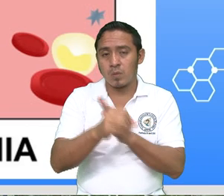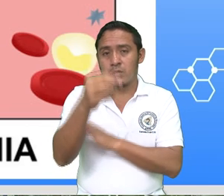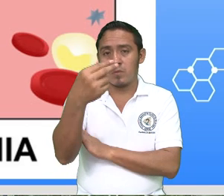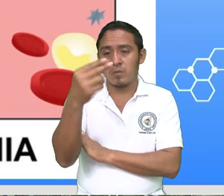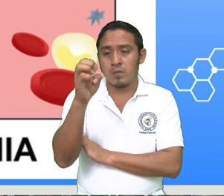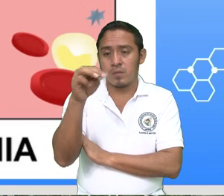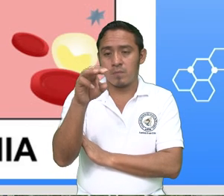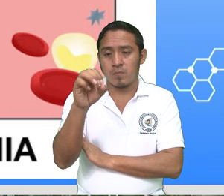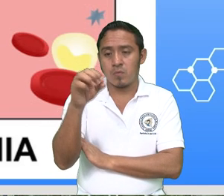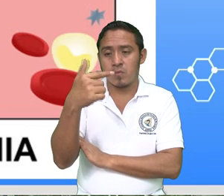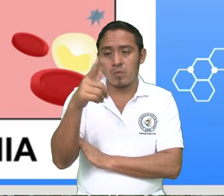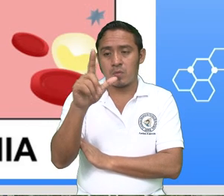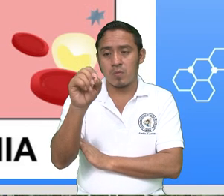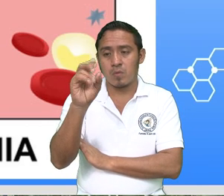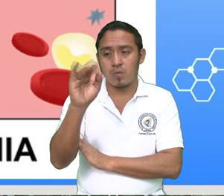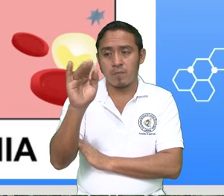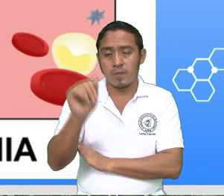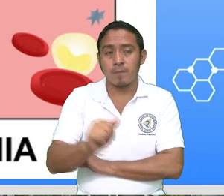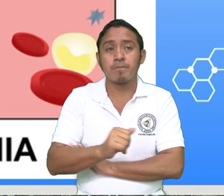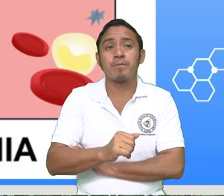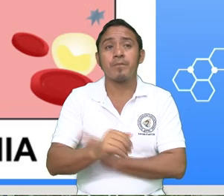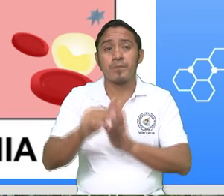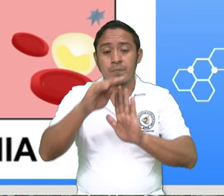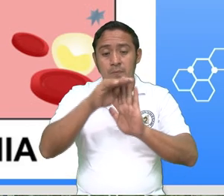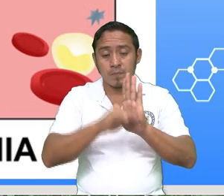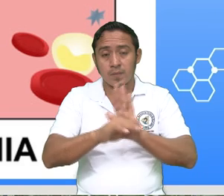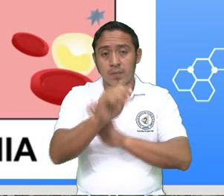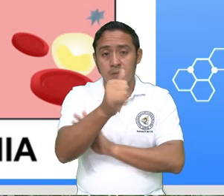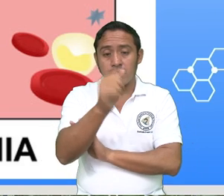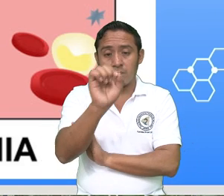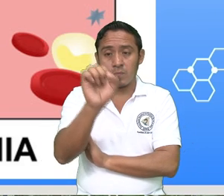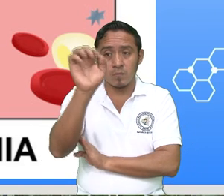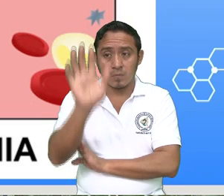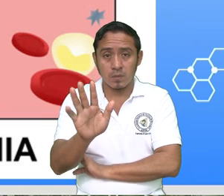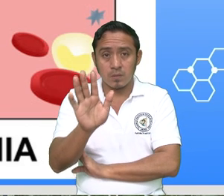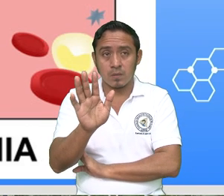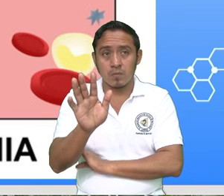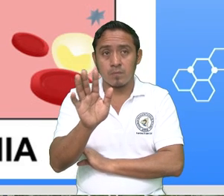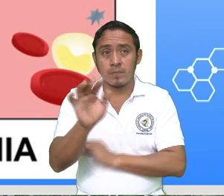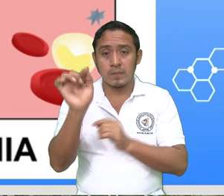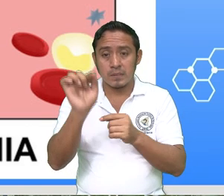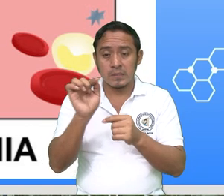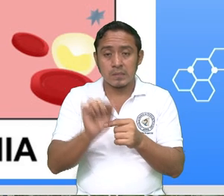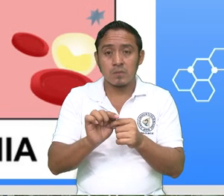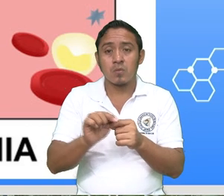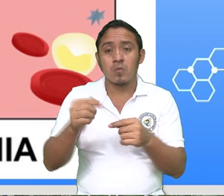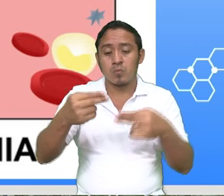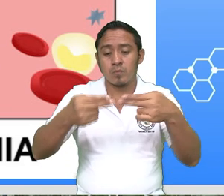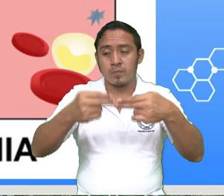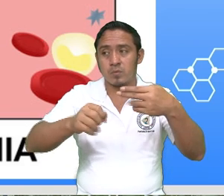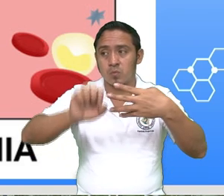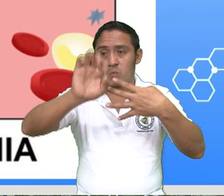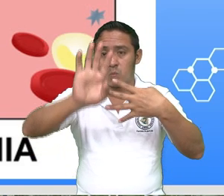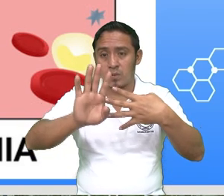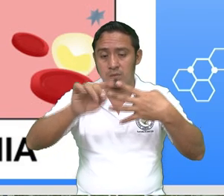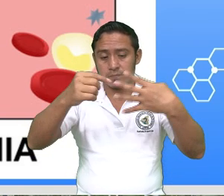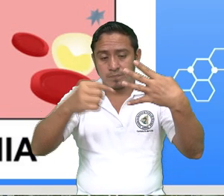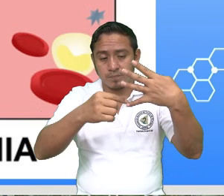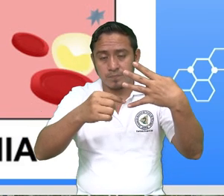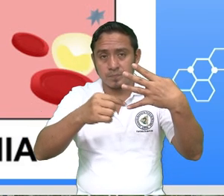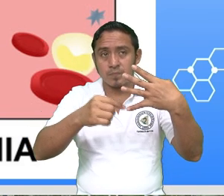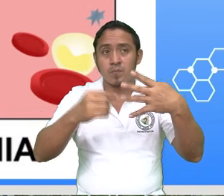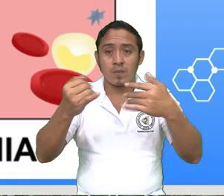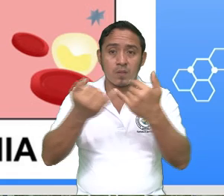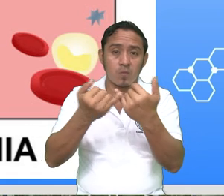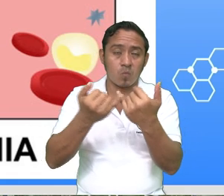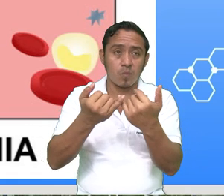entonces por ejemplo ya cuando la hemoglobina debajo de 6.5 y ya se considera un grado 4 e incluso el manejo tiene